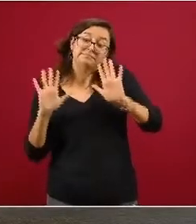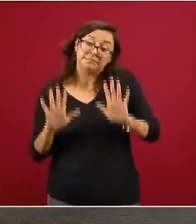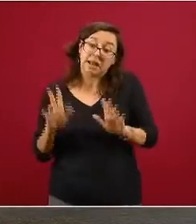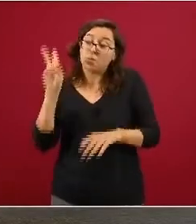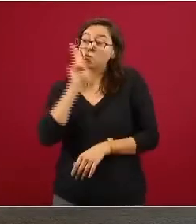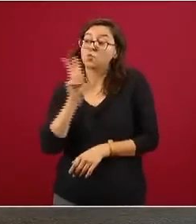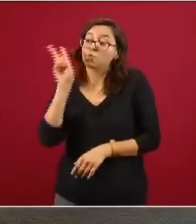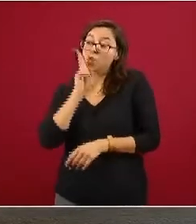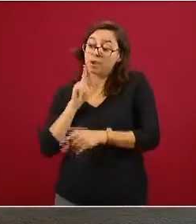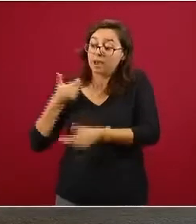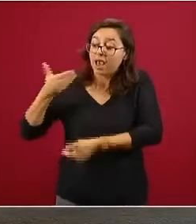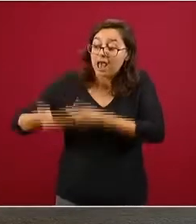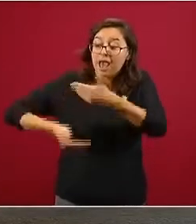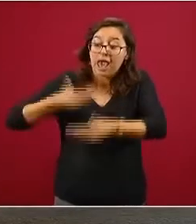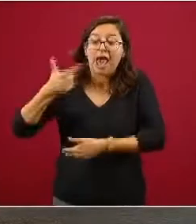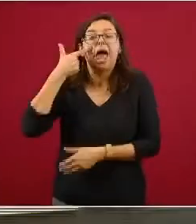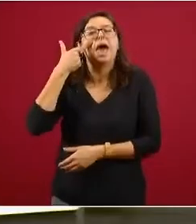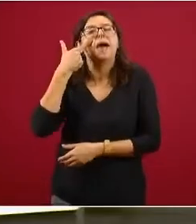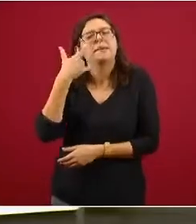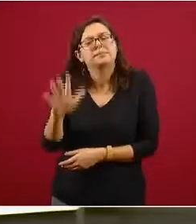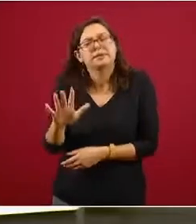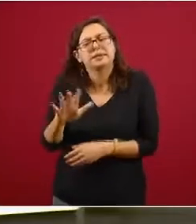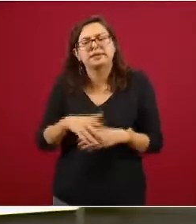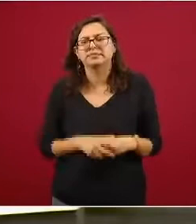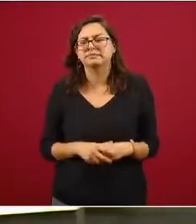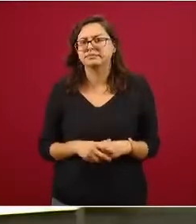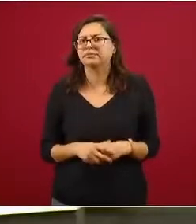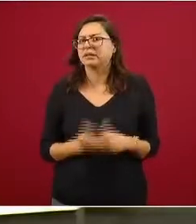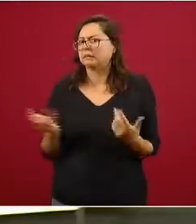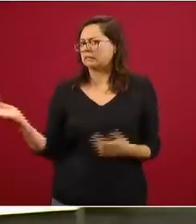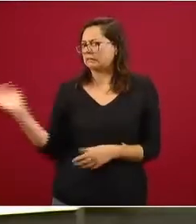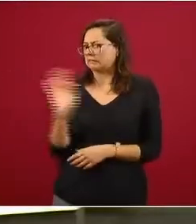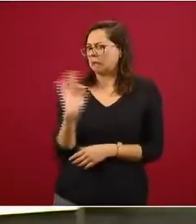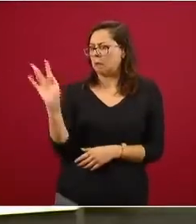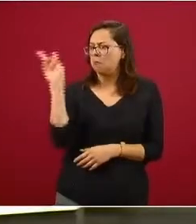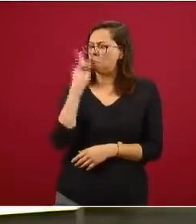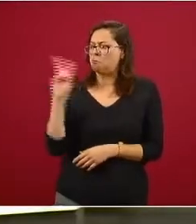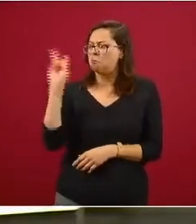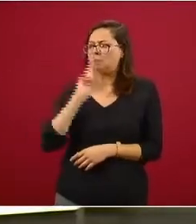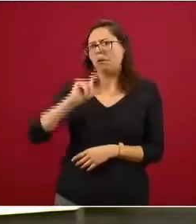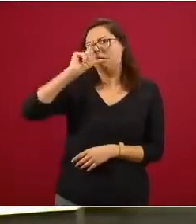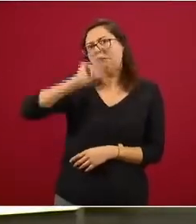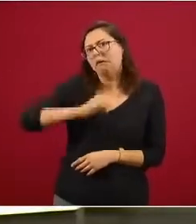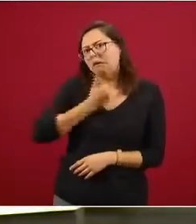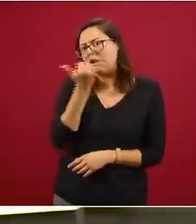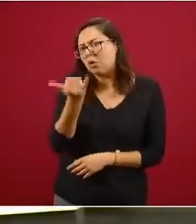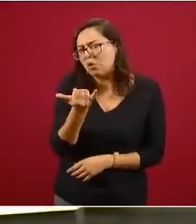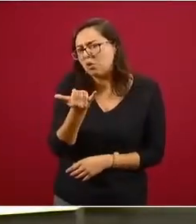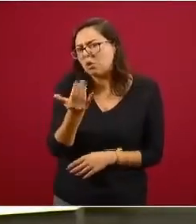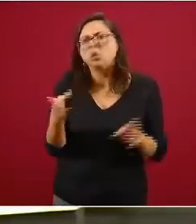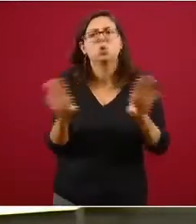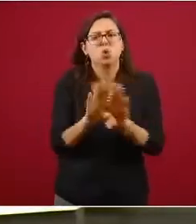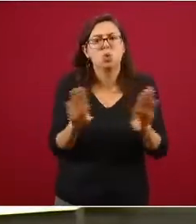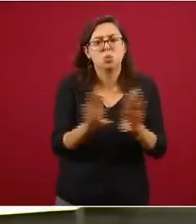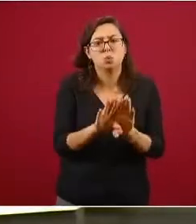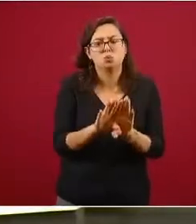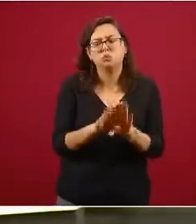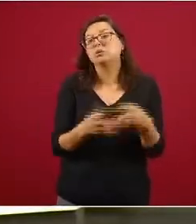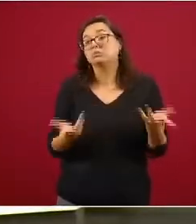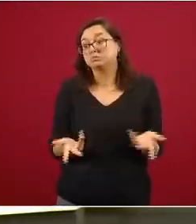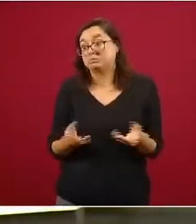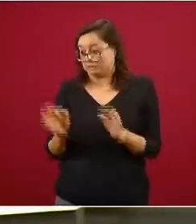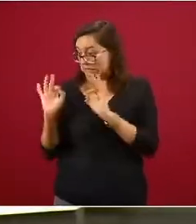las pruebas. Me gustaría que me dijera en qué escenario no podrían ser favorables y, de ser favorables, cuántas